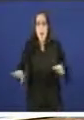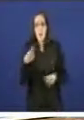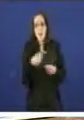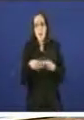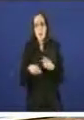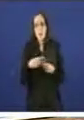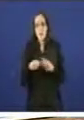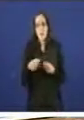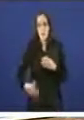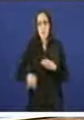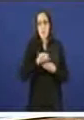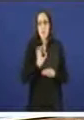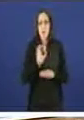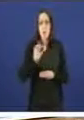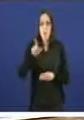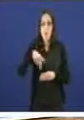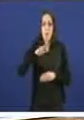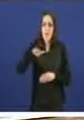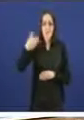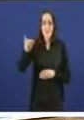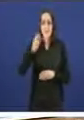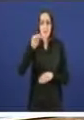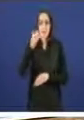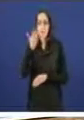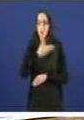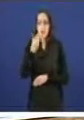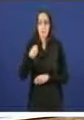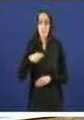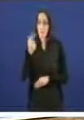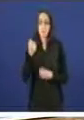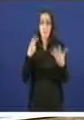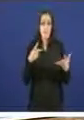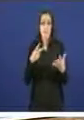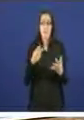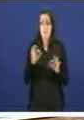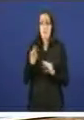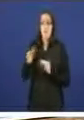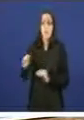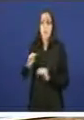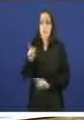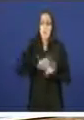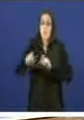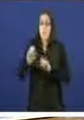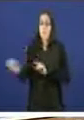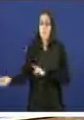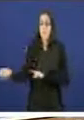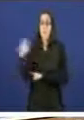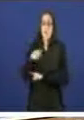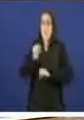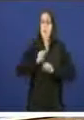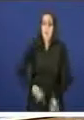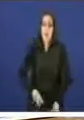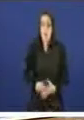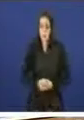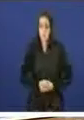extraescolares, como tampouco era no ano 2007, cando o anterior goberno tivo un maior problema que este. Mire,